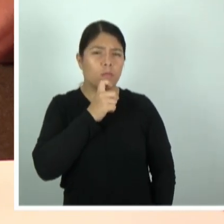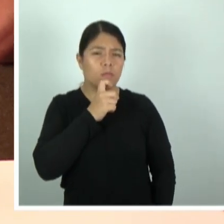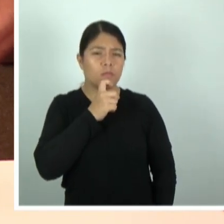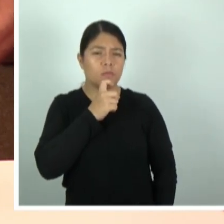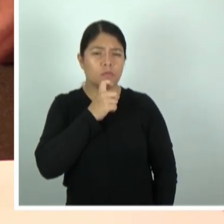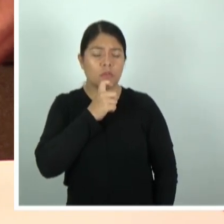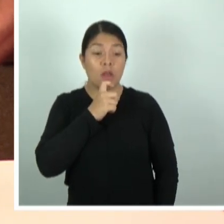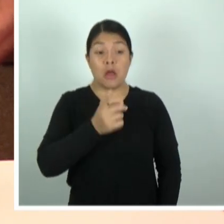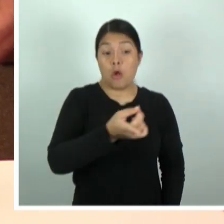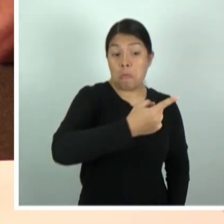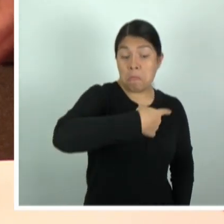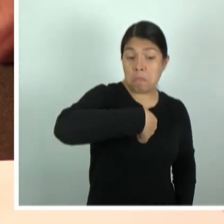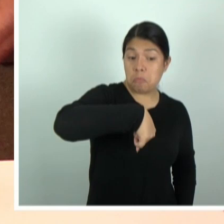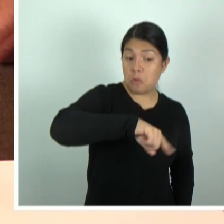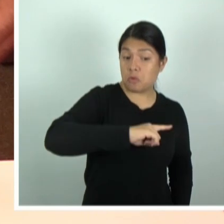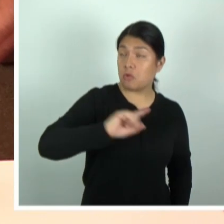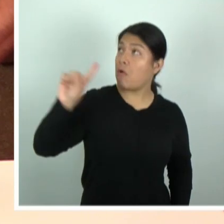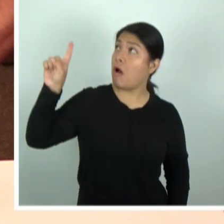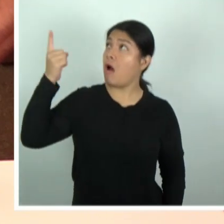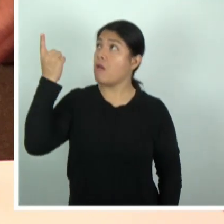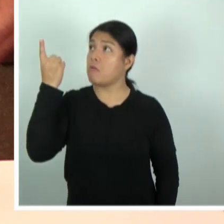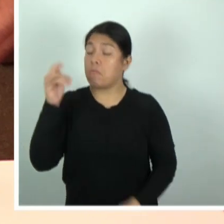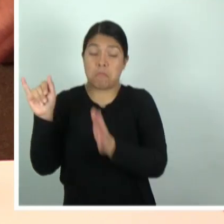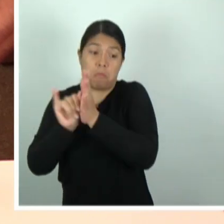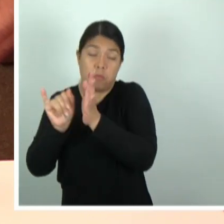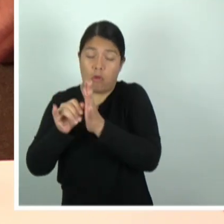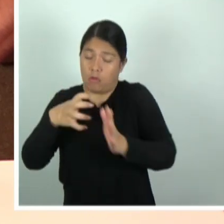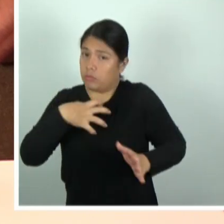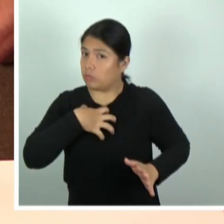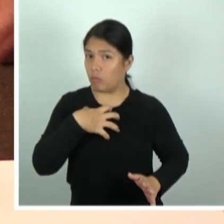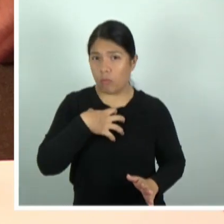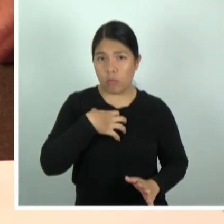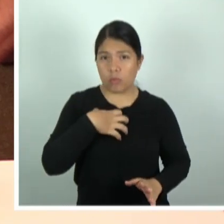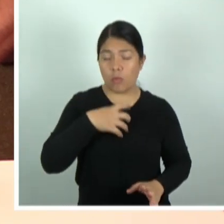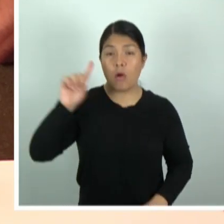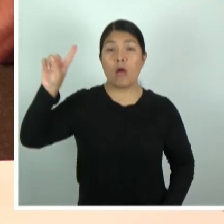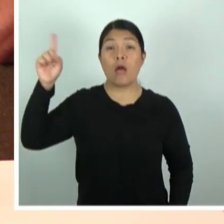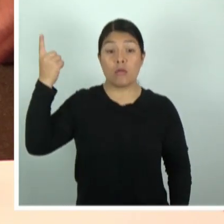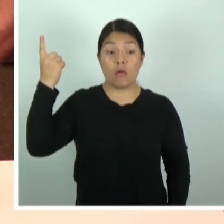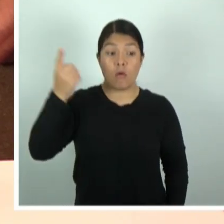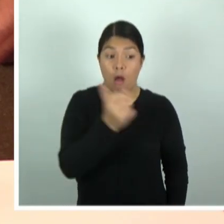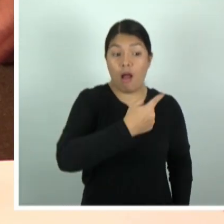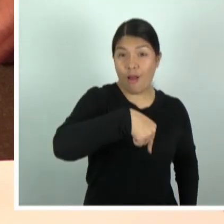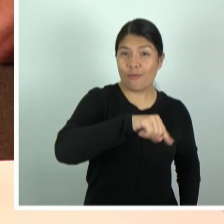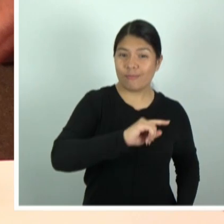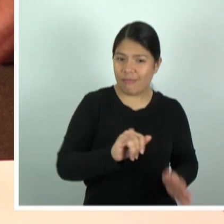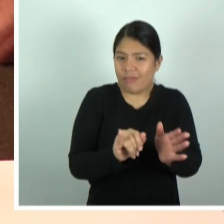que nosotros no nos podíamos acercar a Él, Él se nos acercó a